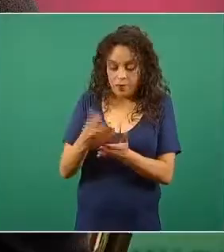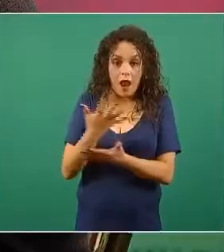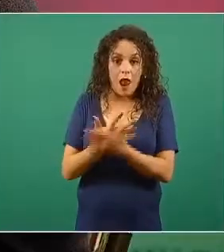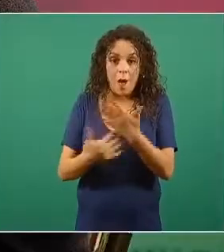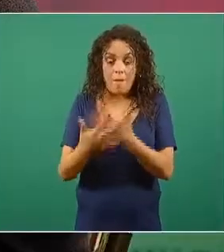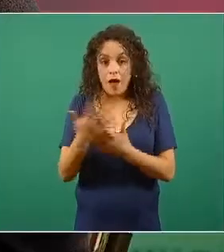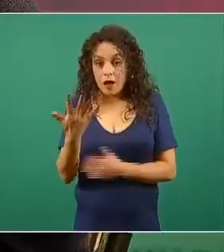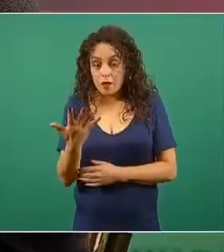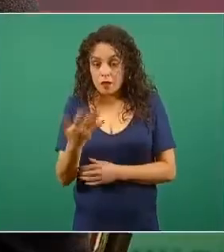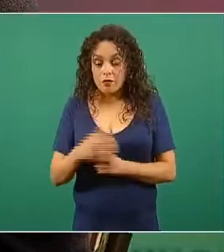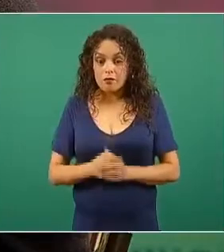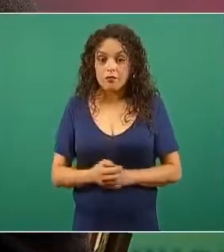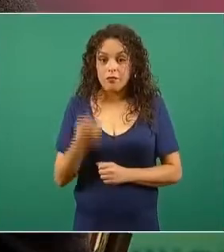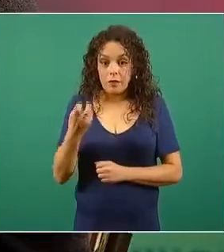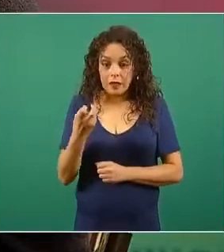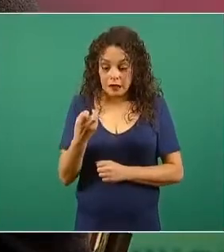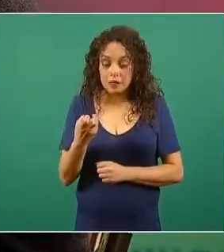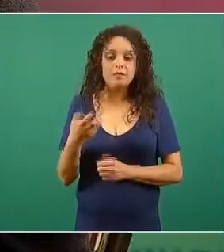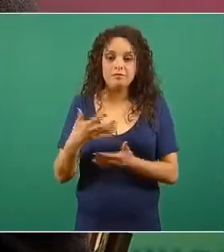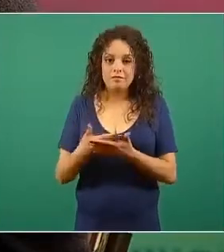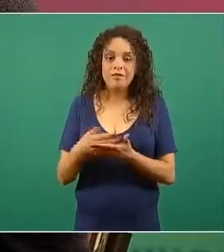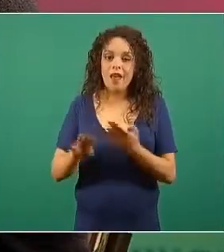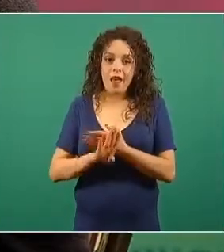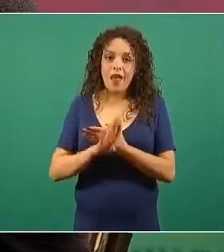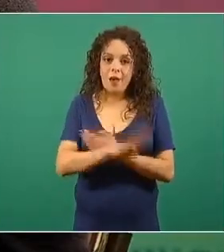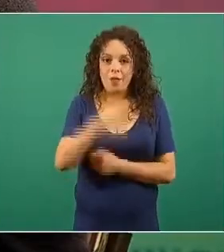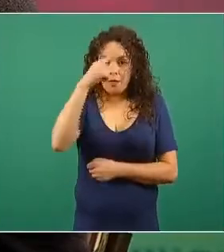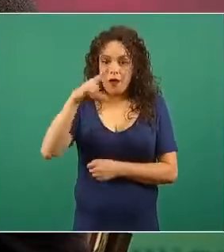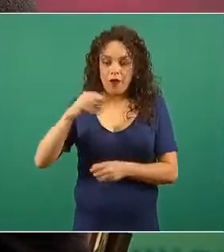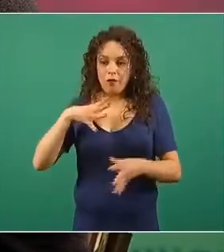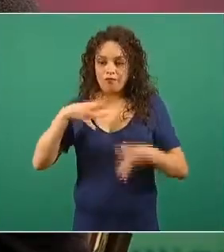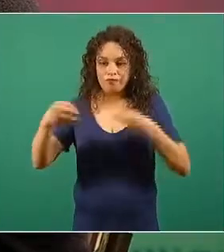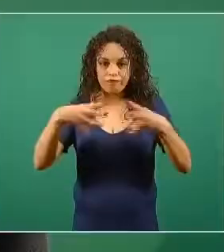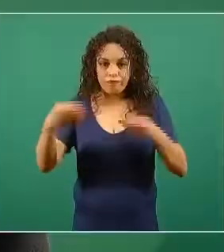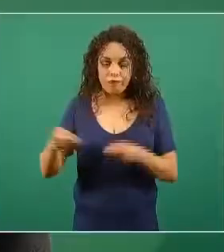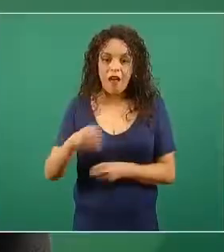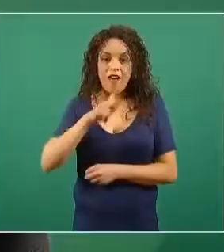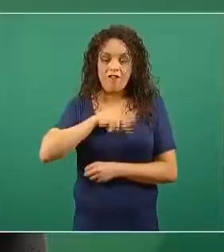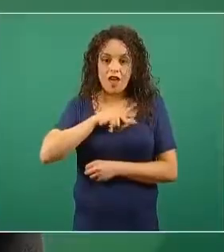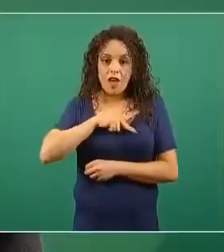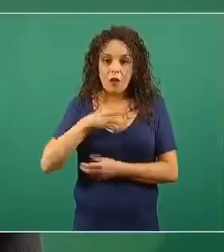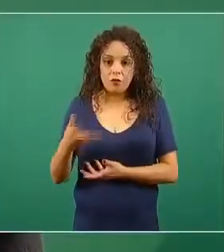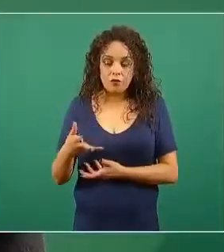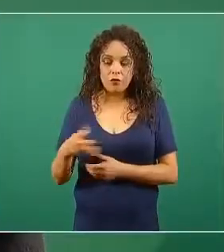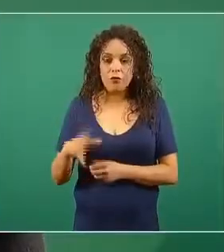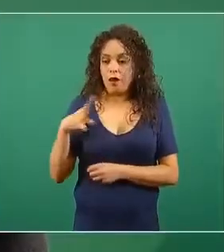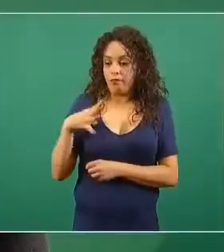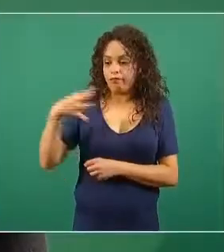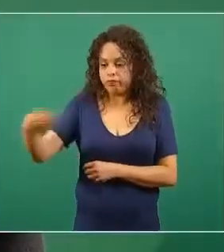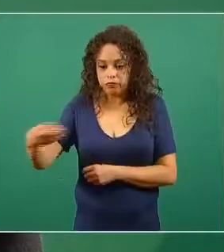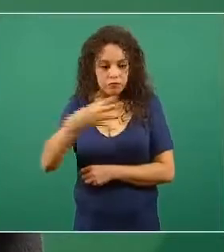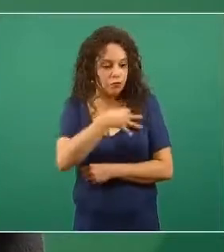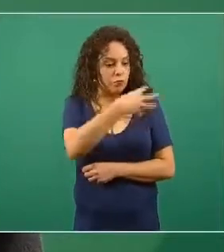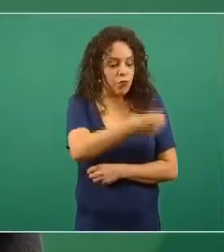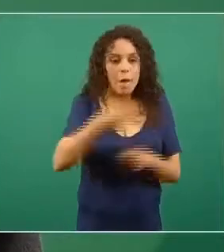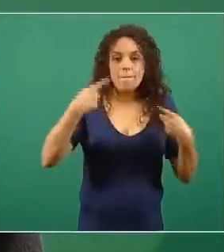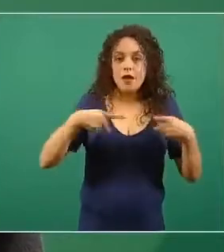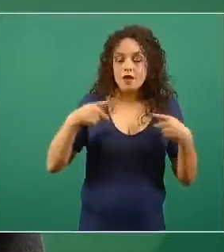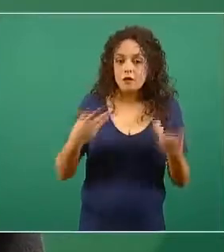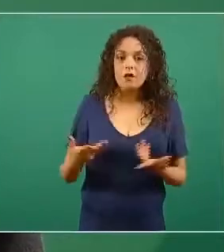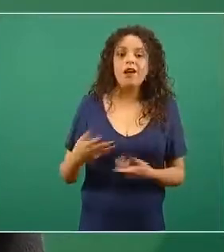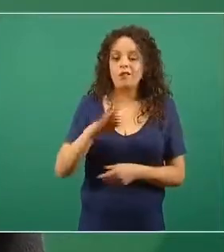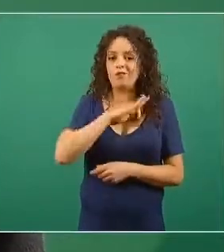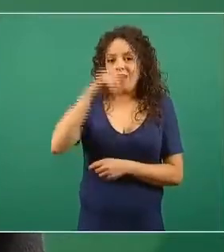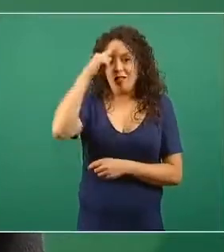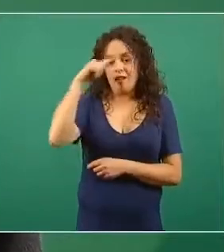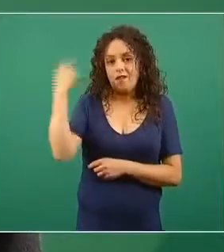sirvan como dispersoras de este virus y que otras personas al entrar en contacto con él también pudieran contagiarse, o yo